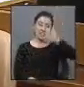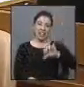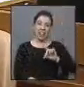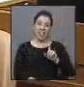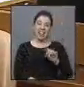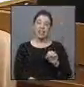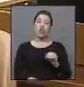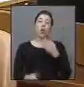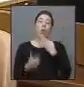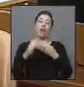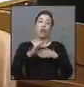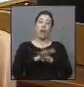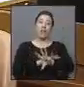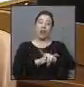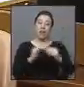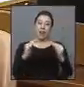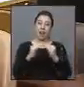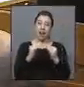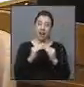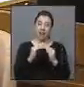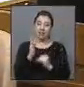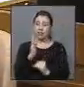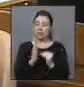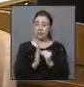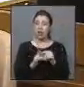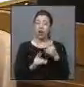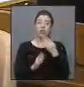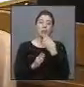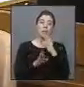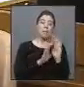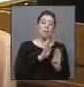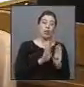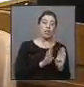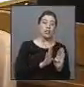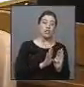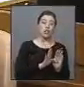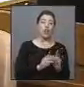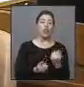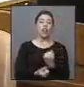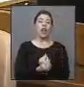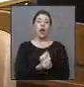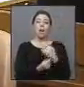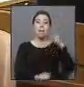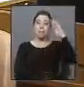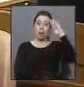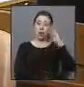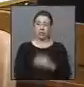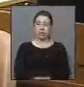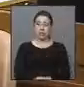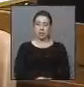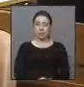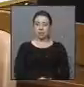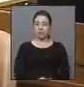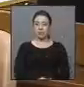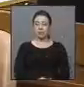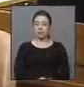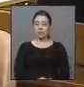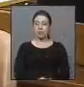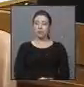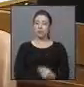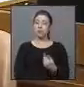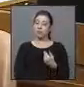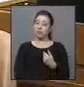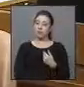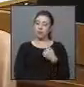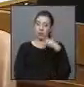contra la propiedad y una sobreprotección de los actores policiales. Solo es eso, básicamente. Mi